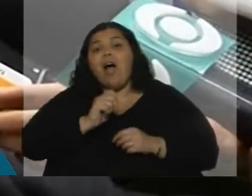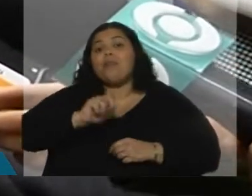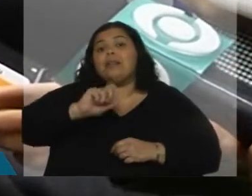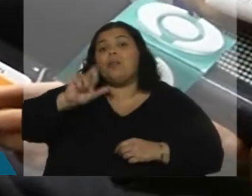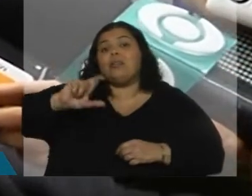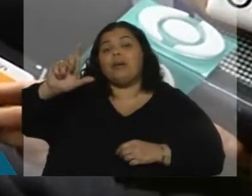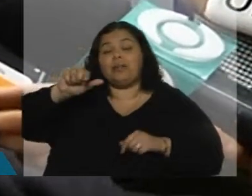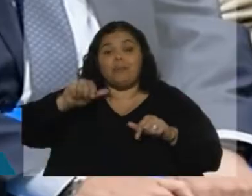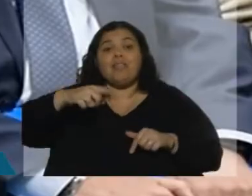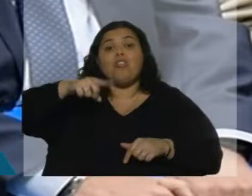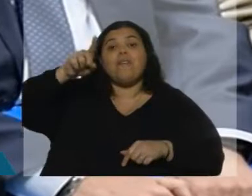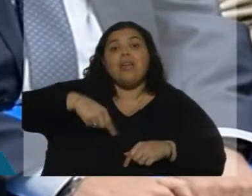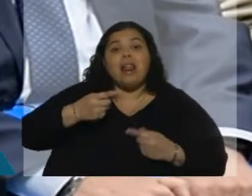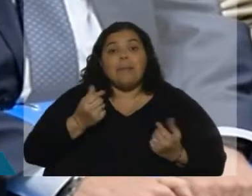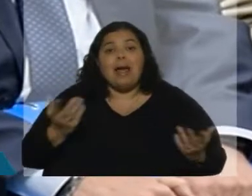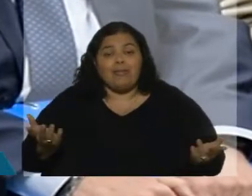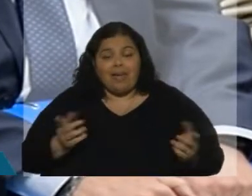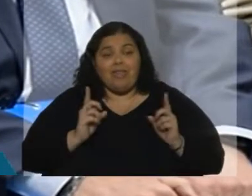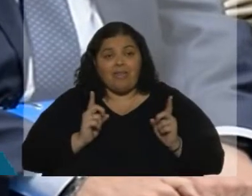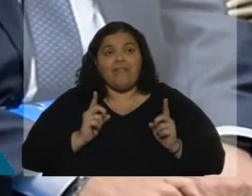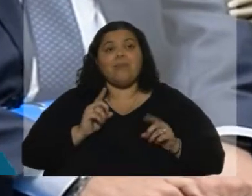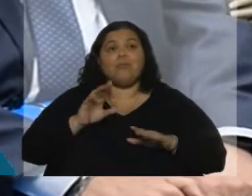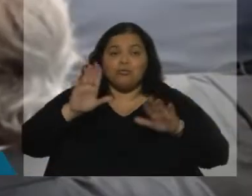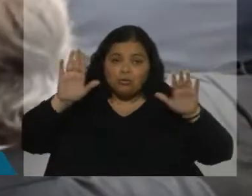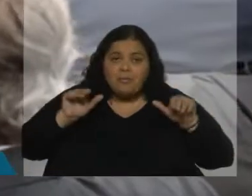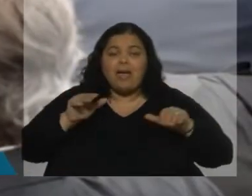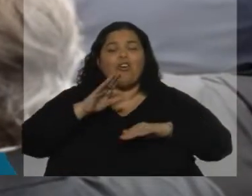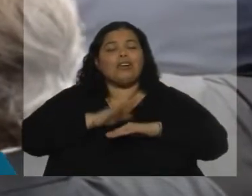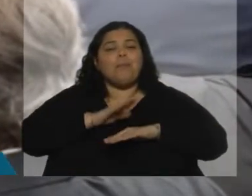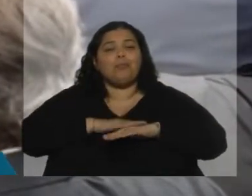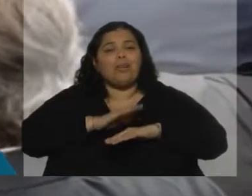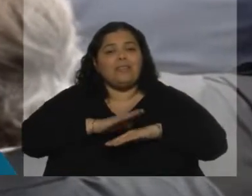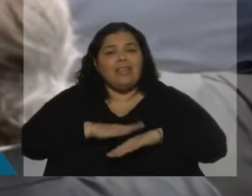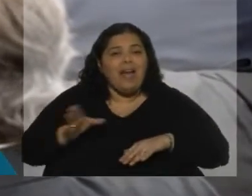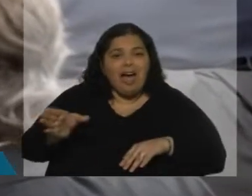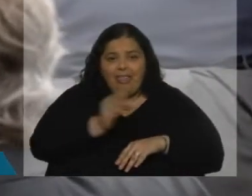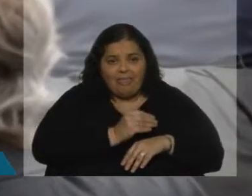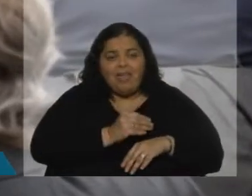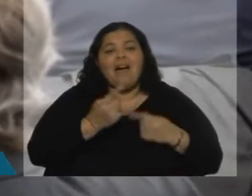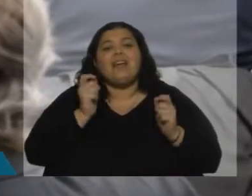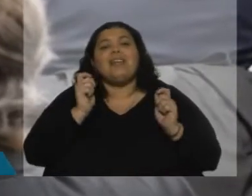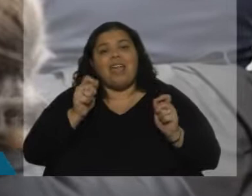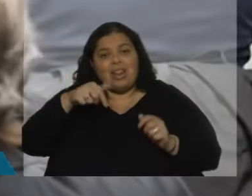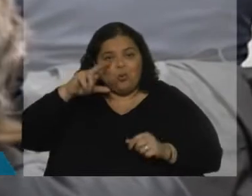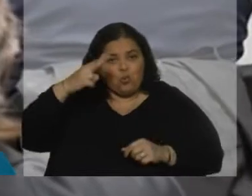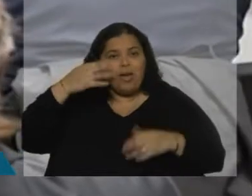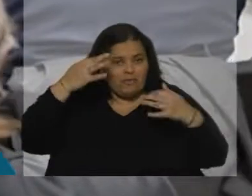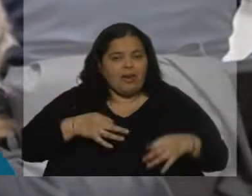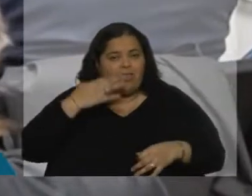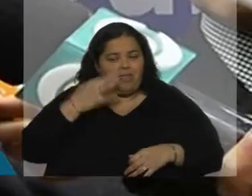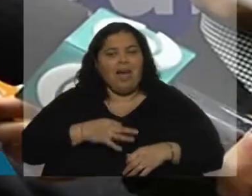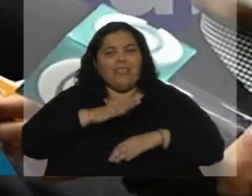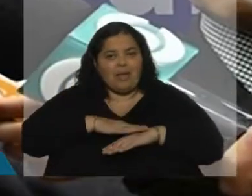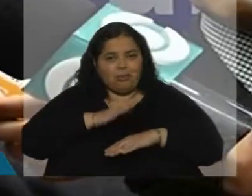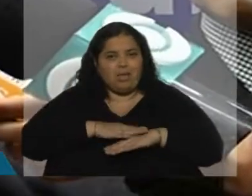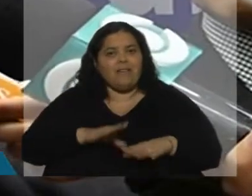esa y didier a dónde va a salir hay que hacer un llamado a la responsabilidad y ahora vamos a ver quién es el uruguay son responsables y asumen la hora